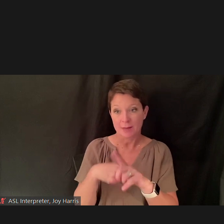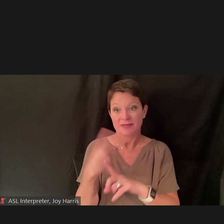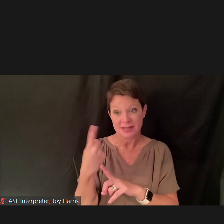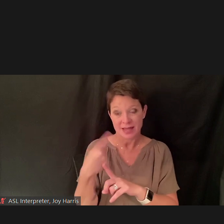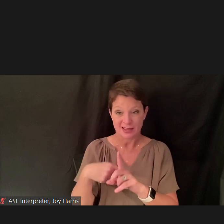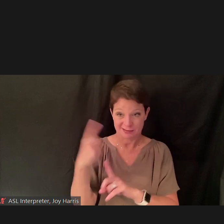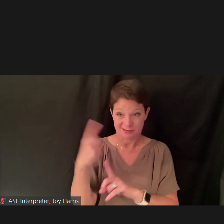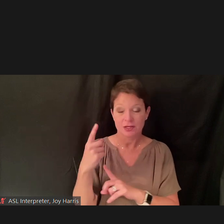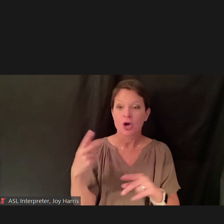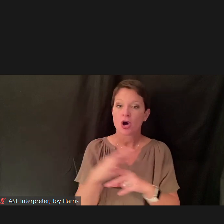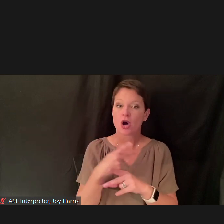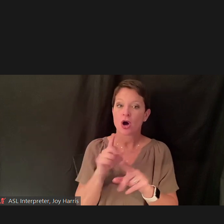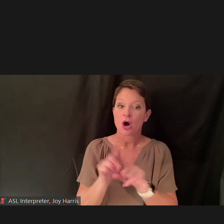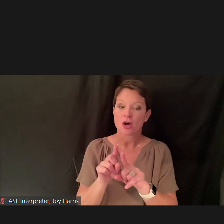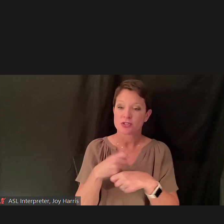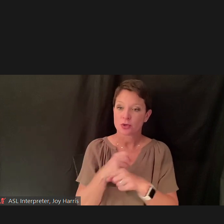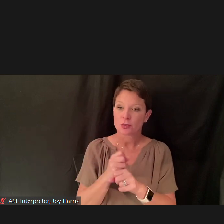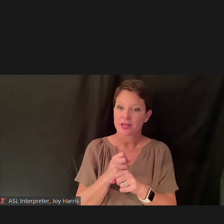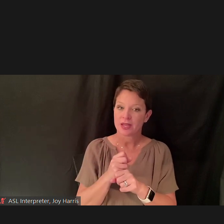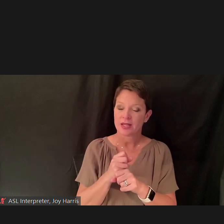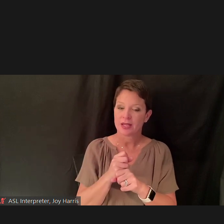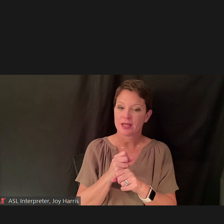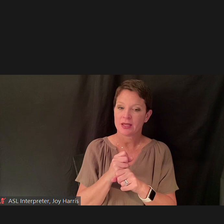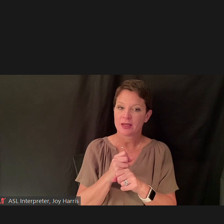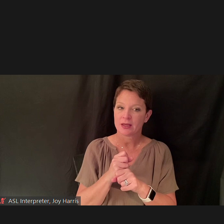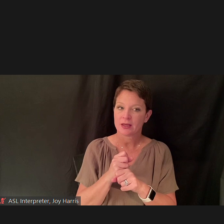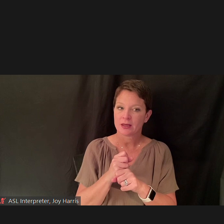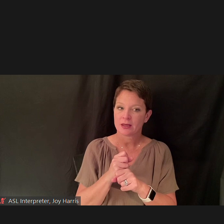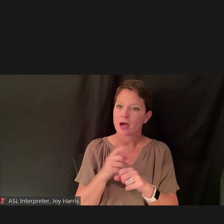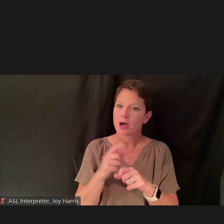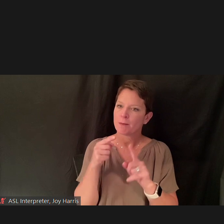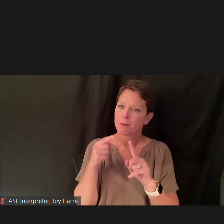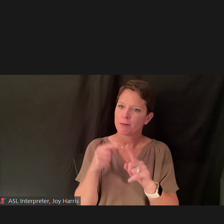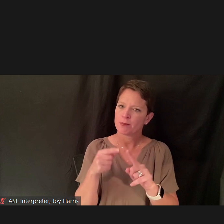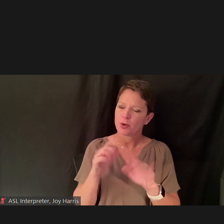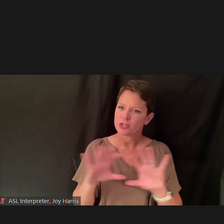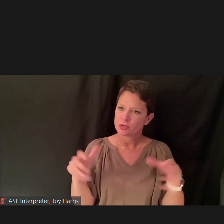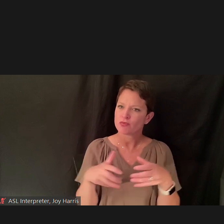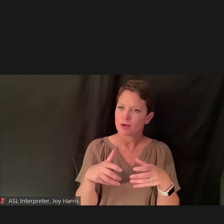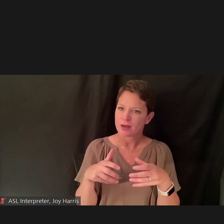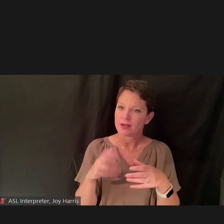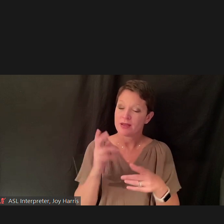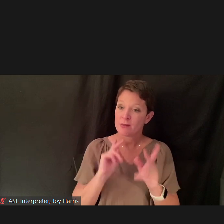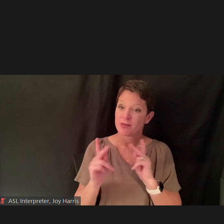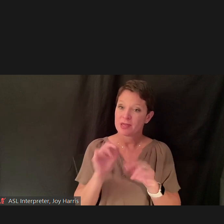tarde, cuando es la parte más caliente del día. Y